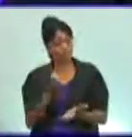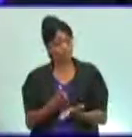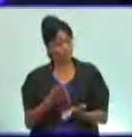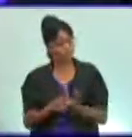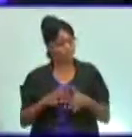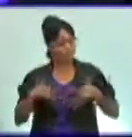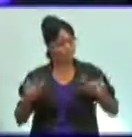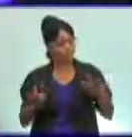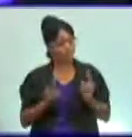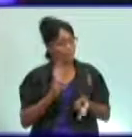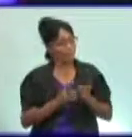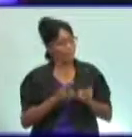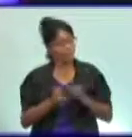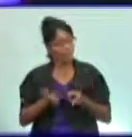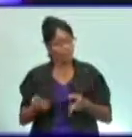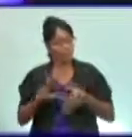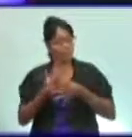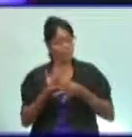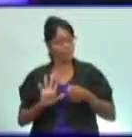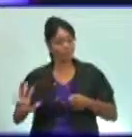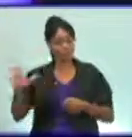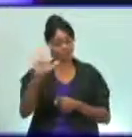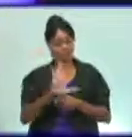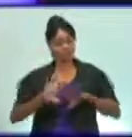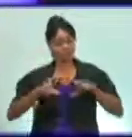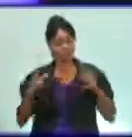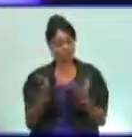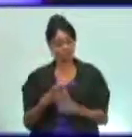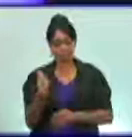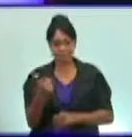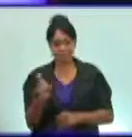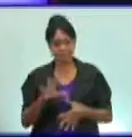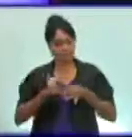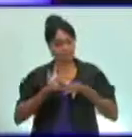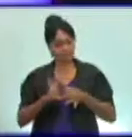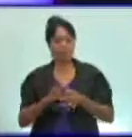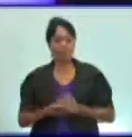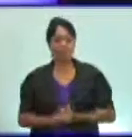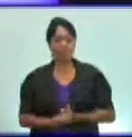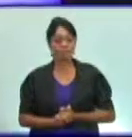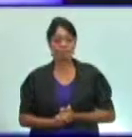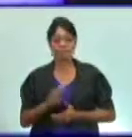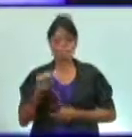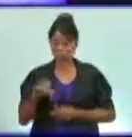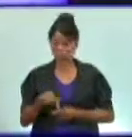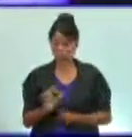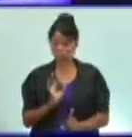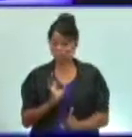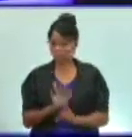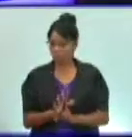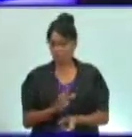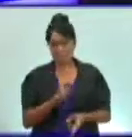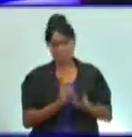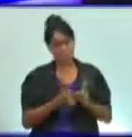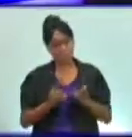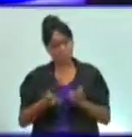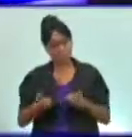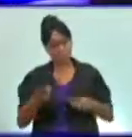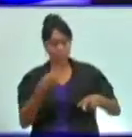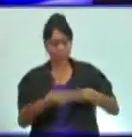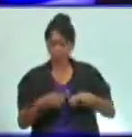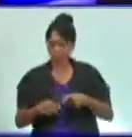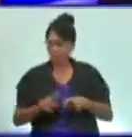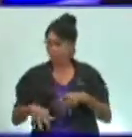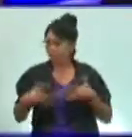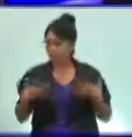orientar la geografía general del décimo grado. Hoy vamos a comenzar a orientar un grupo de elementos dedicados a la geografía general para